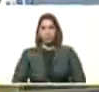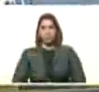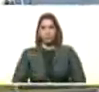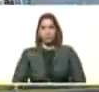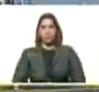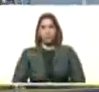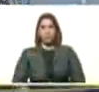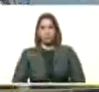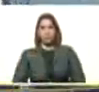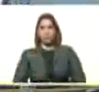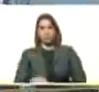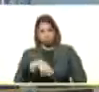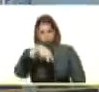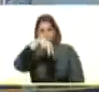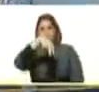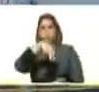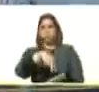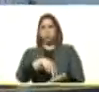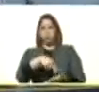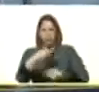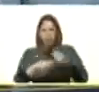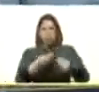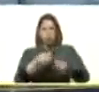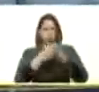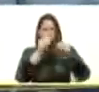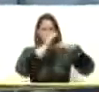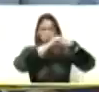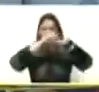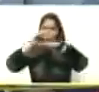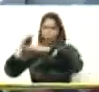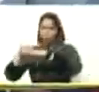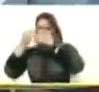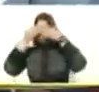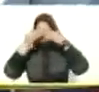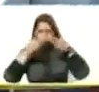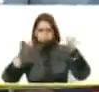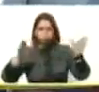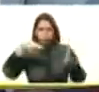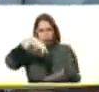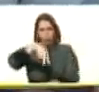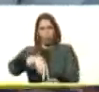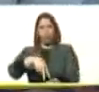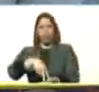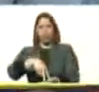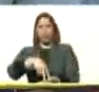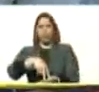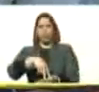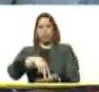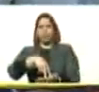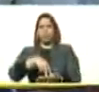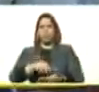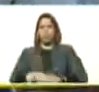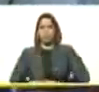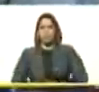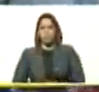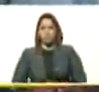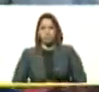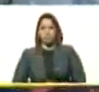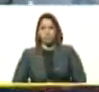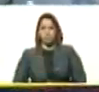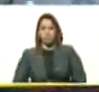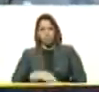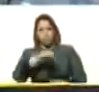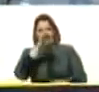que nos puso de pie, nos despertó, nos puso de pie,